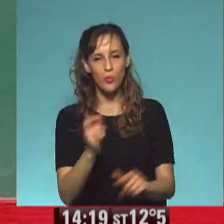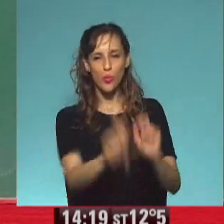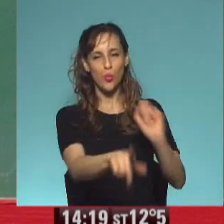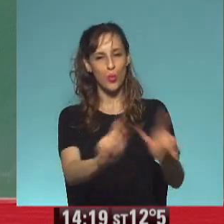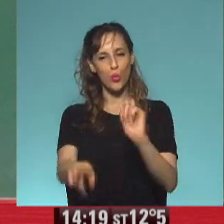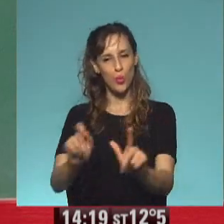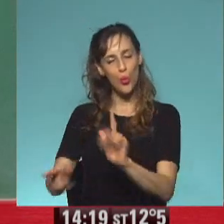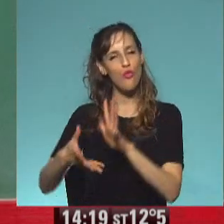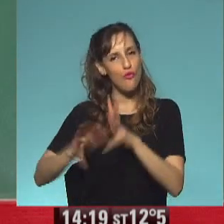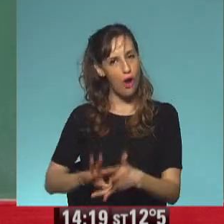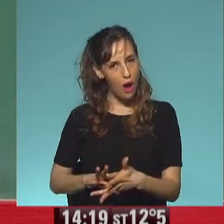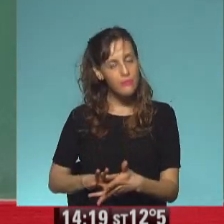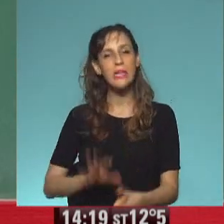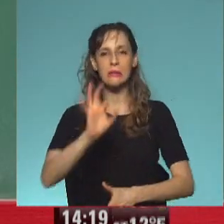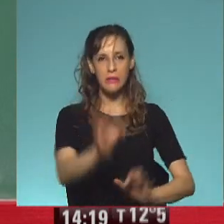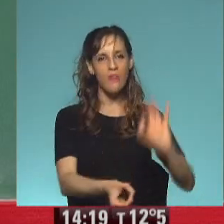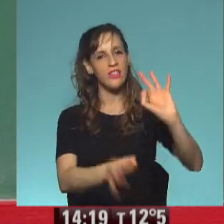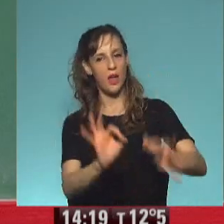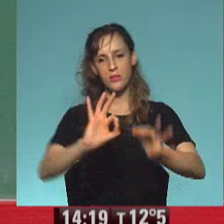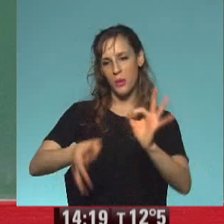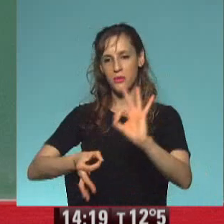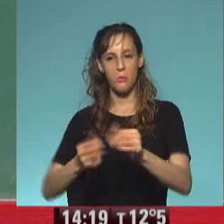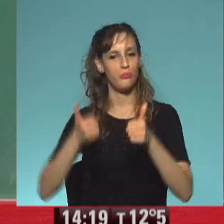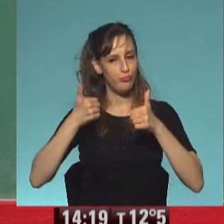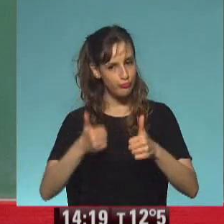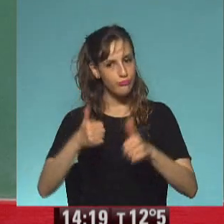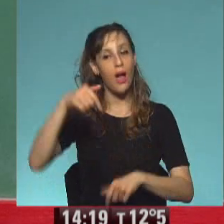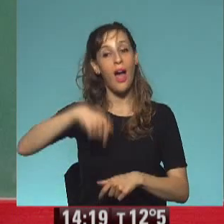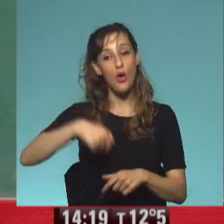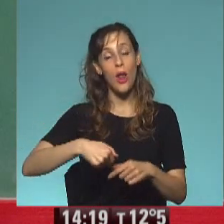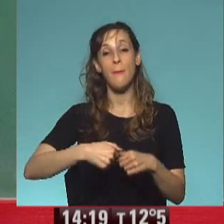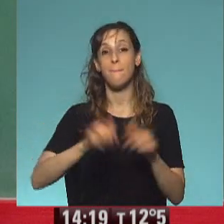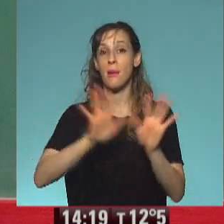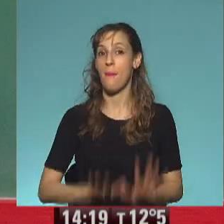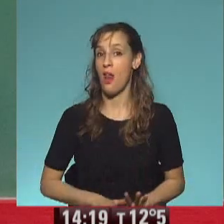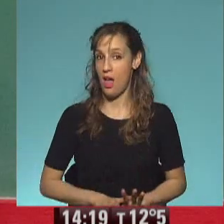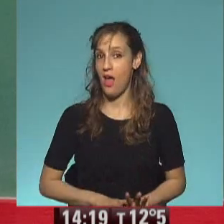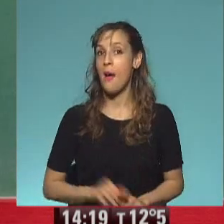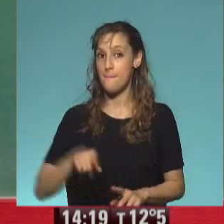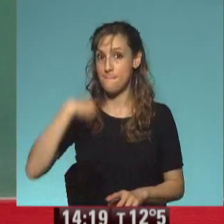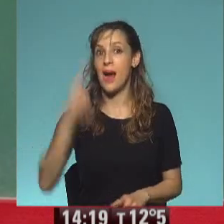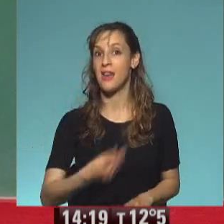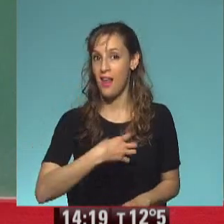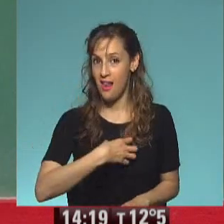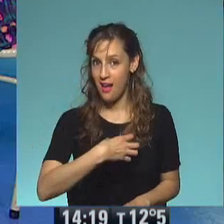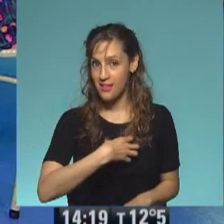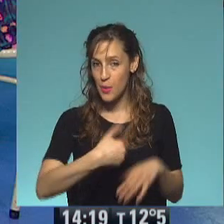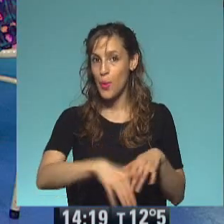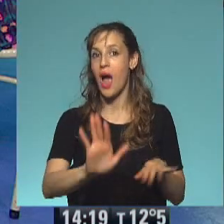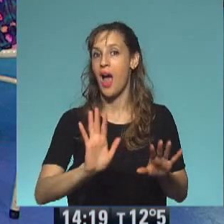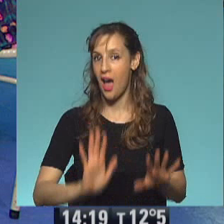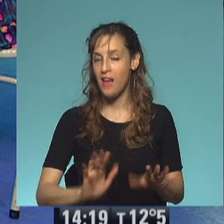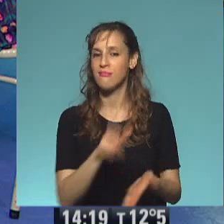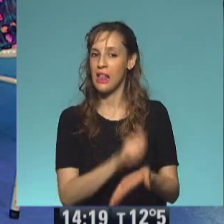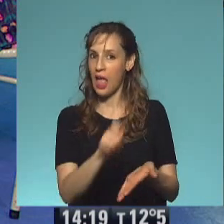pudo, con lo que sabe, que es un montón, vamos a prepararnos para la clase de mañana. ¿Están atentos? Voy a borrar el pizarrón.